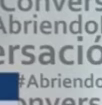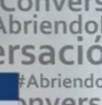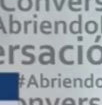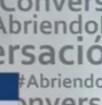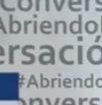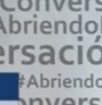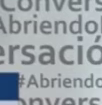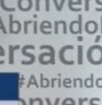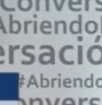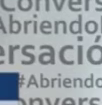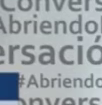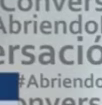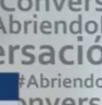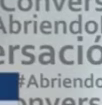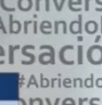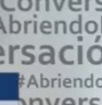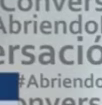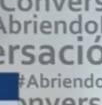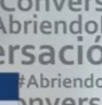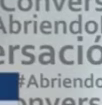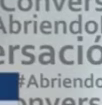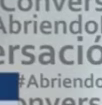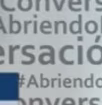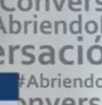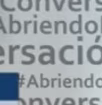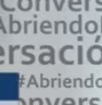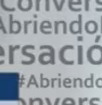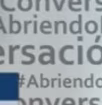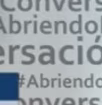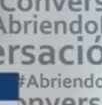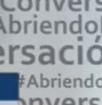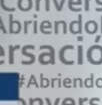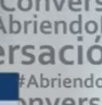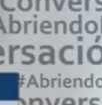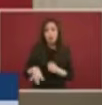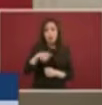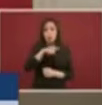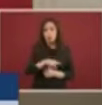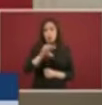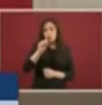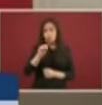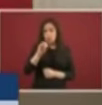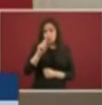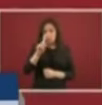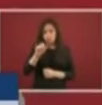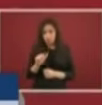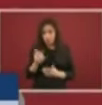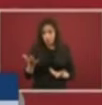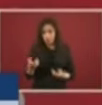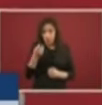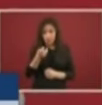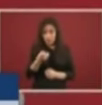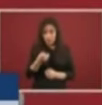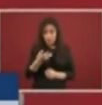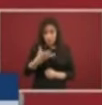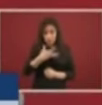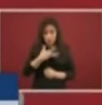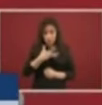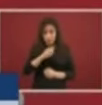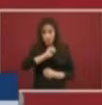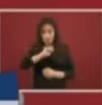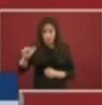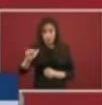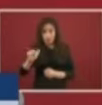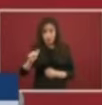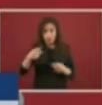ha detectado usted algo anormal? Hasta el momento se ha estado comportando un poco de acuerdo a los modelajes que